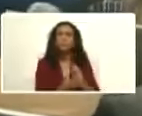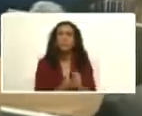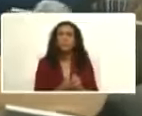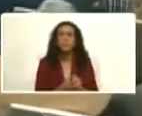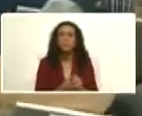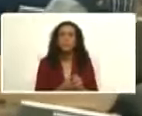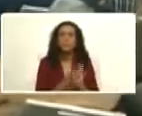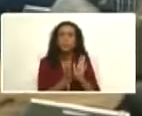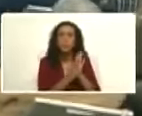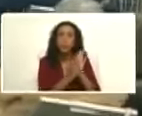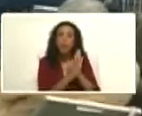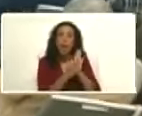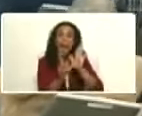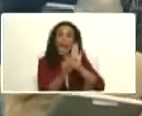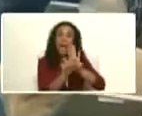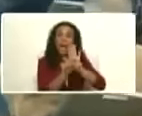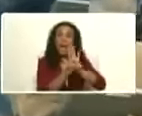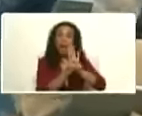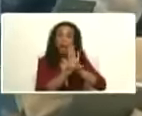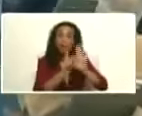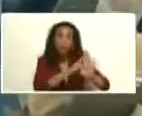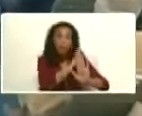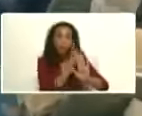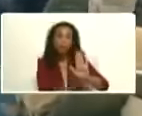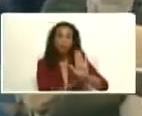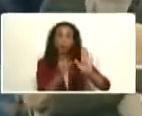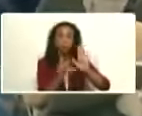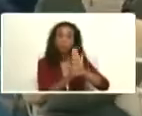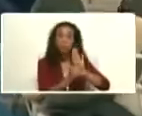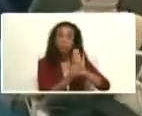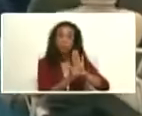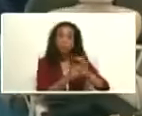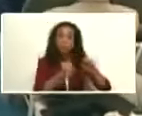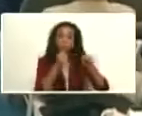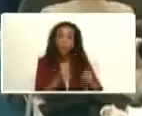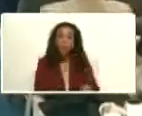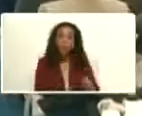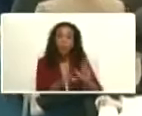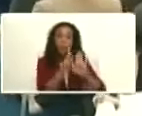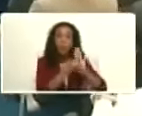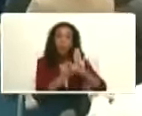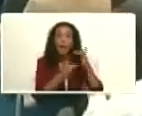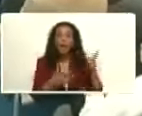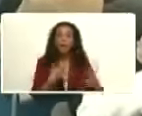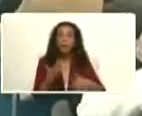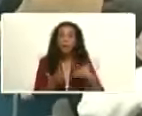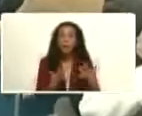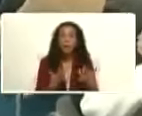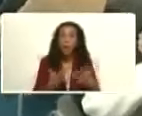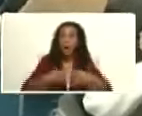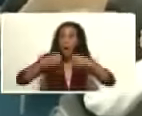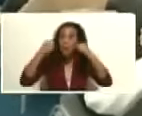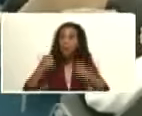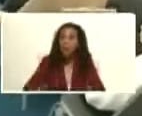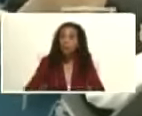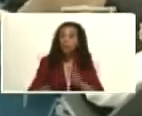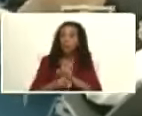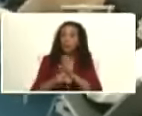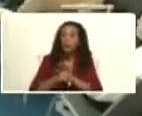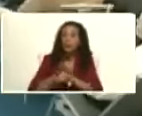y fuerza de ley de la actividad aseguradora de